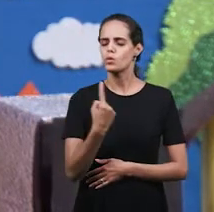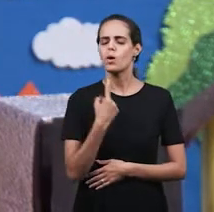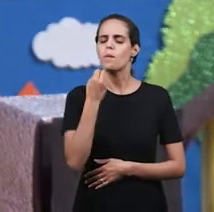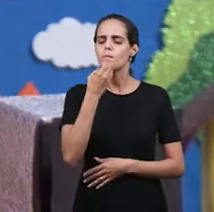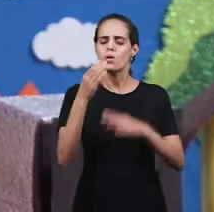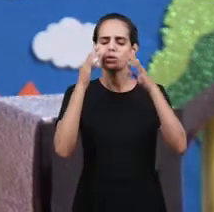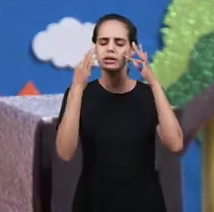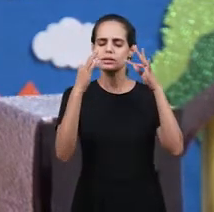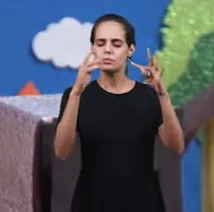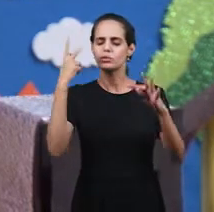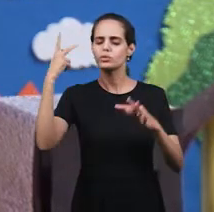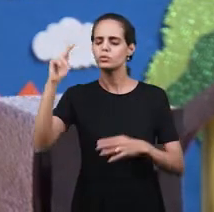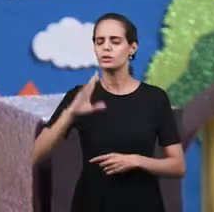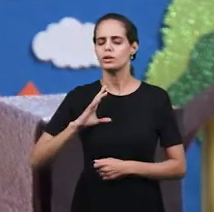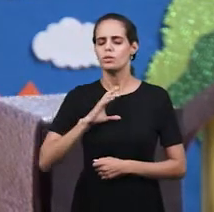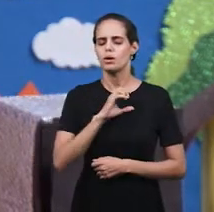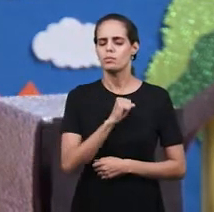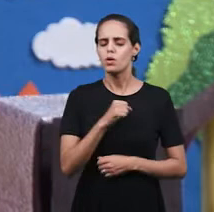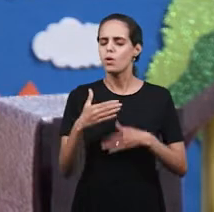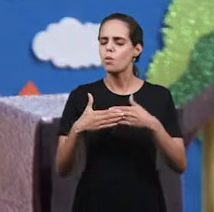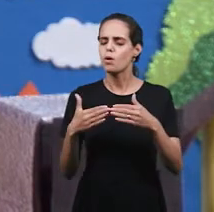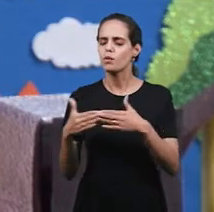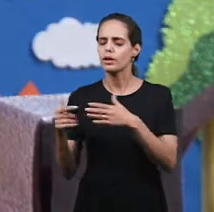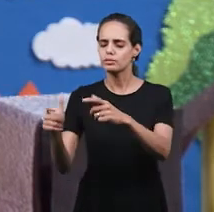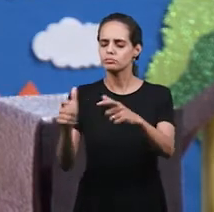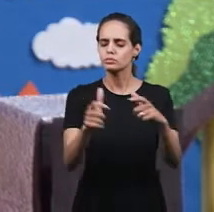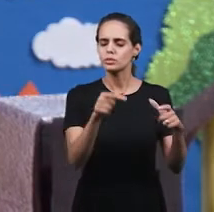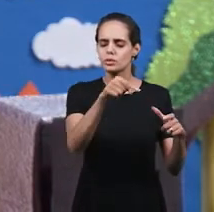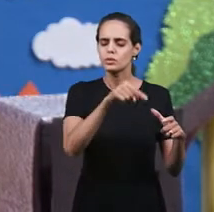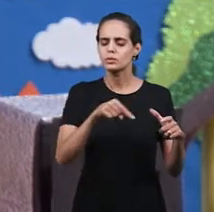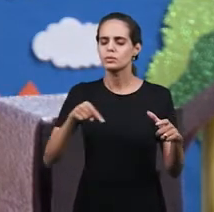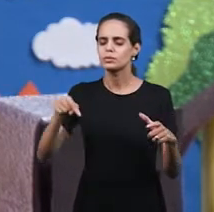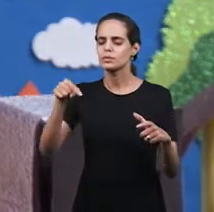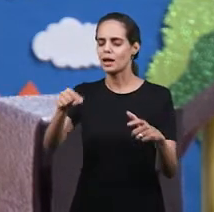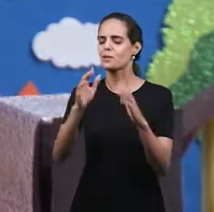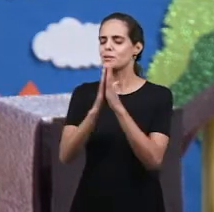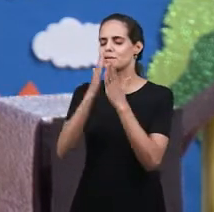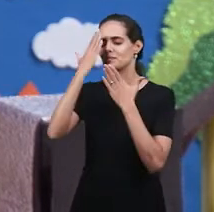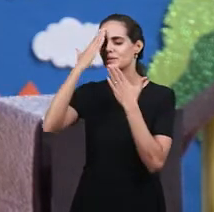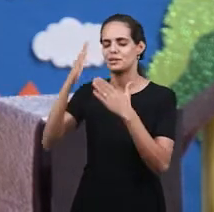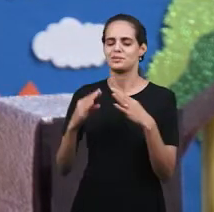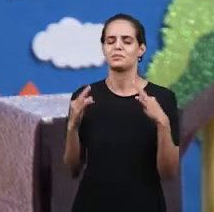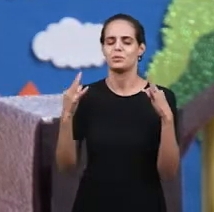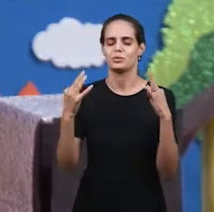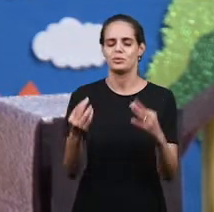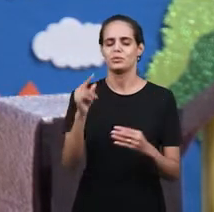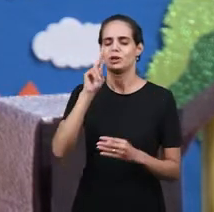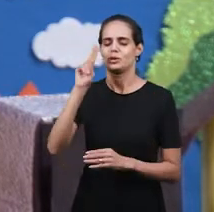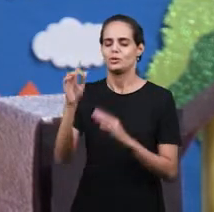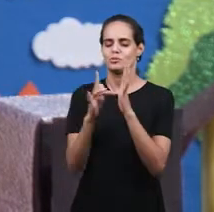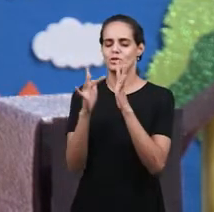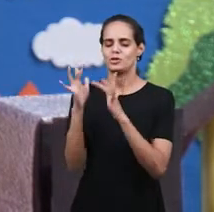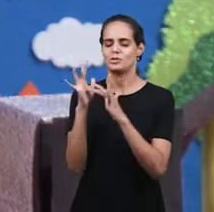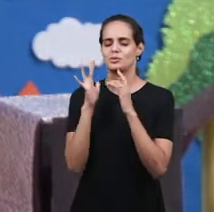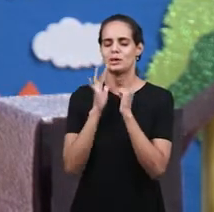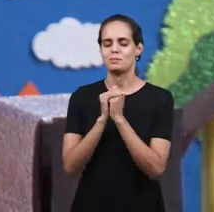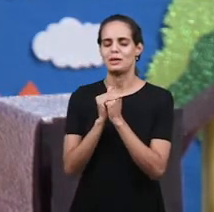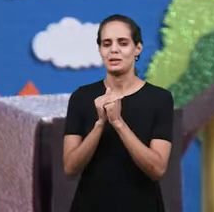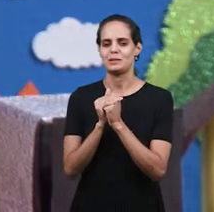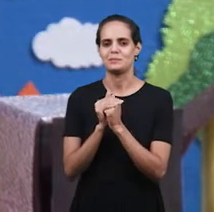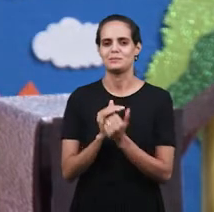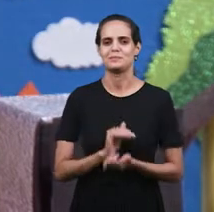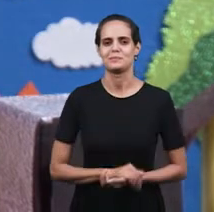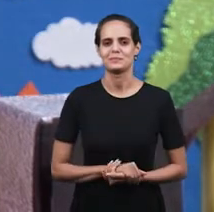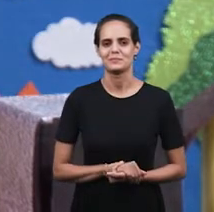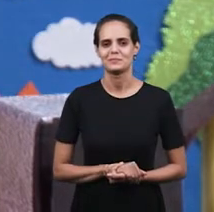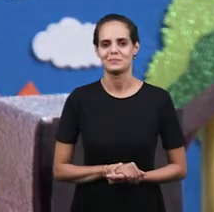seamos testimonio de tu amor donde sea que estemos. Oramos agradecidos por todo en nombre de